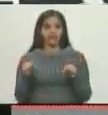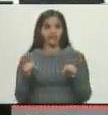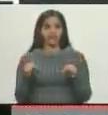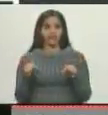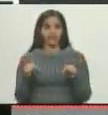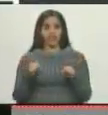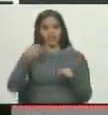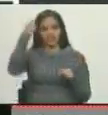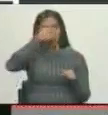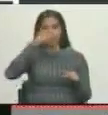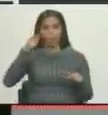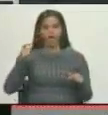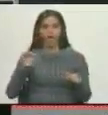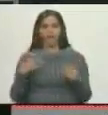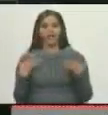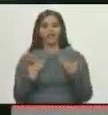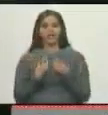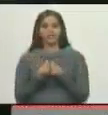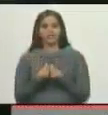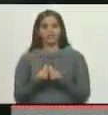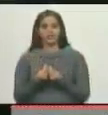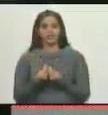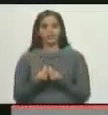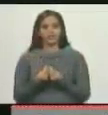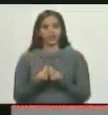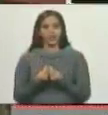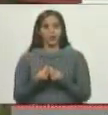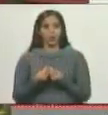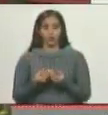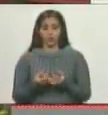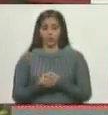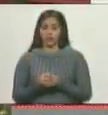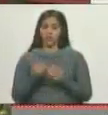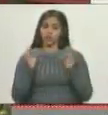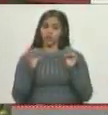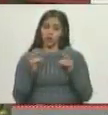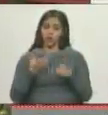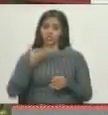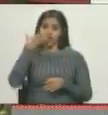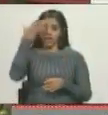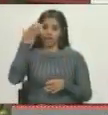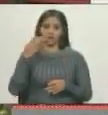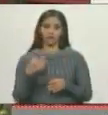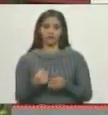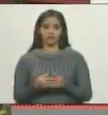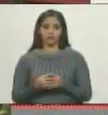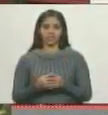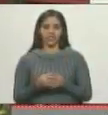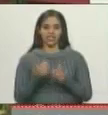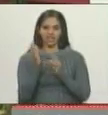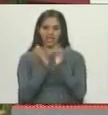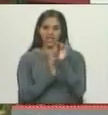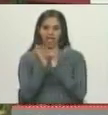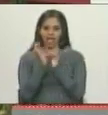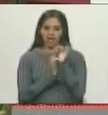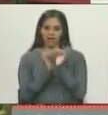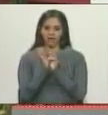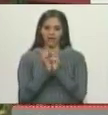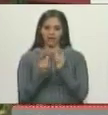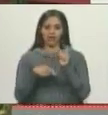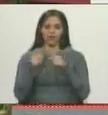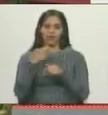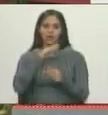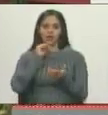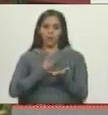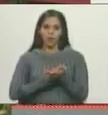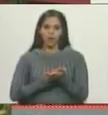este pueblo que lo acompaña a usted, lo acompañó con el dolor y el alma en aquel abril, después de la partida de